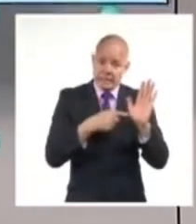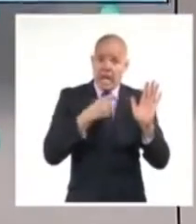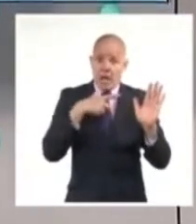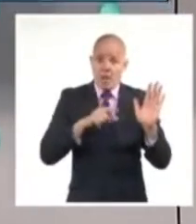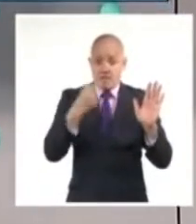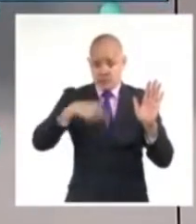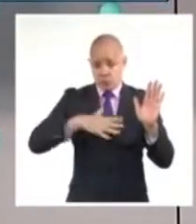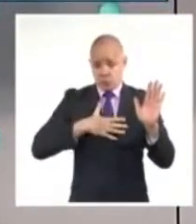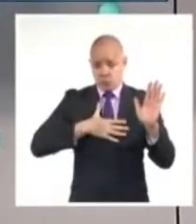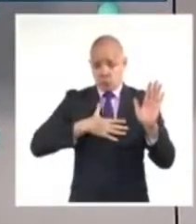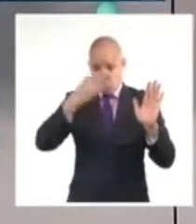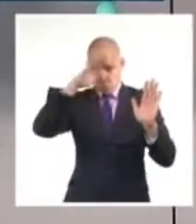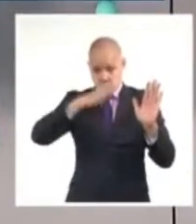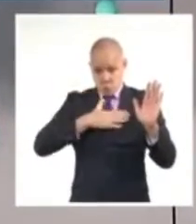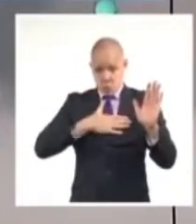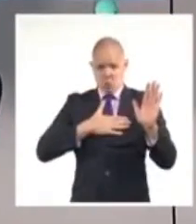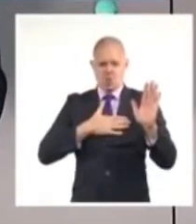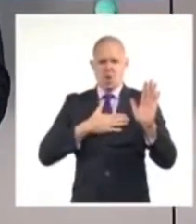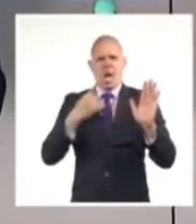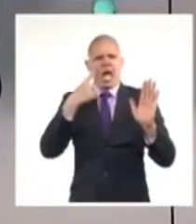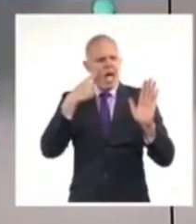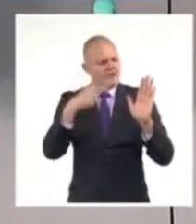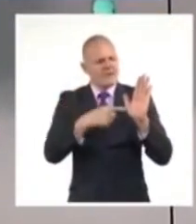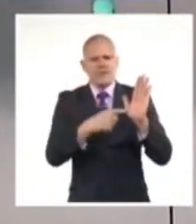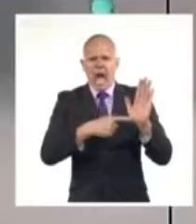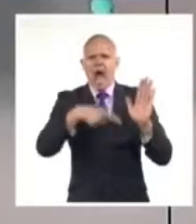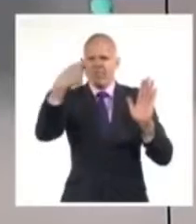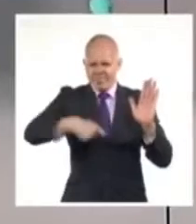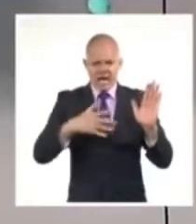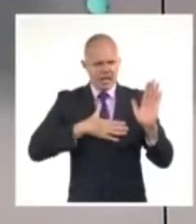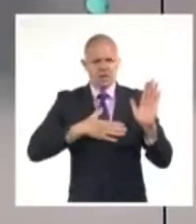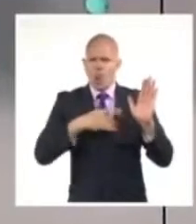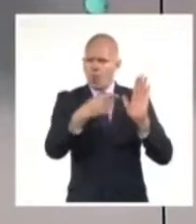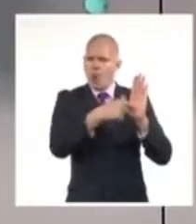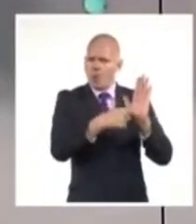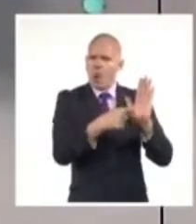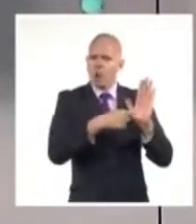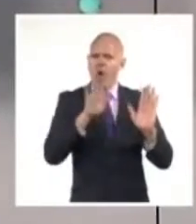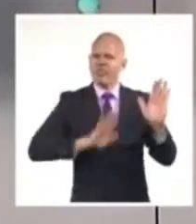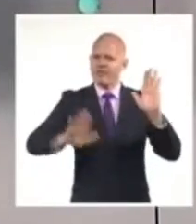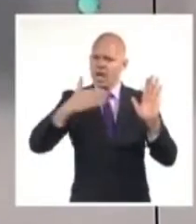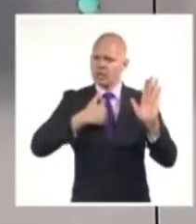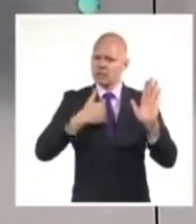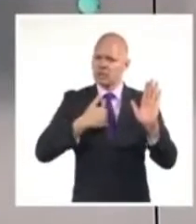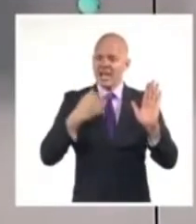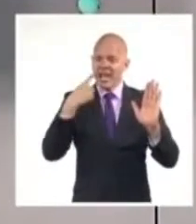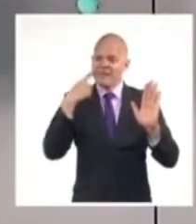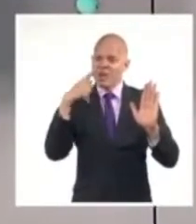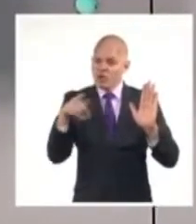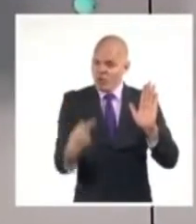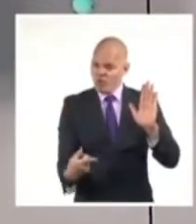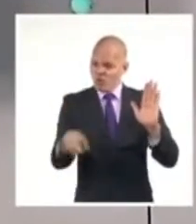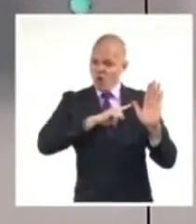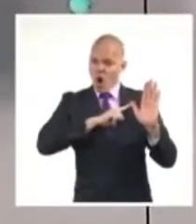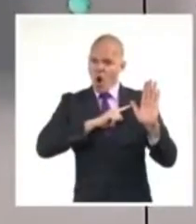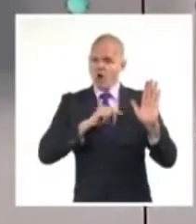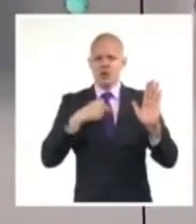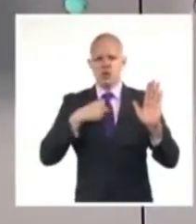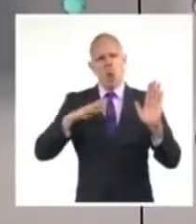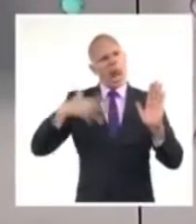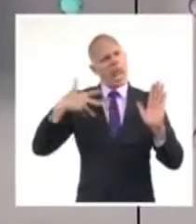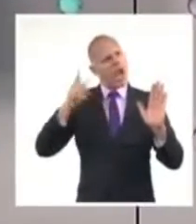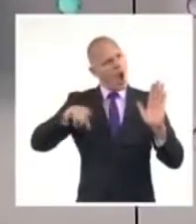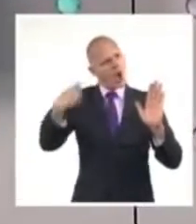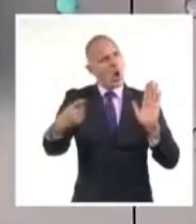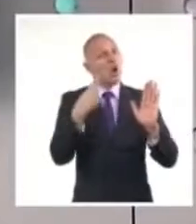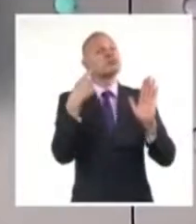la posible vulneración de los derechos que están regulados en la Constitución y en la reciente sesión de la Asamblea Nacional del Poder Popular.